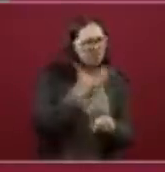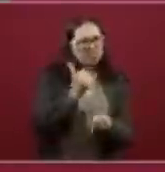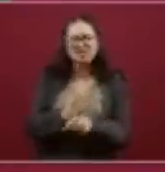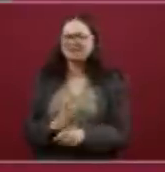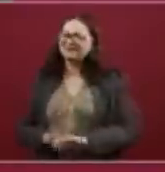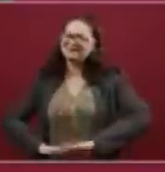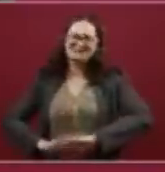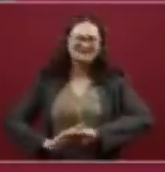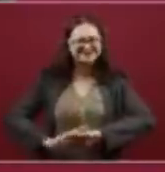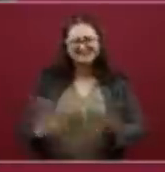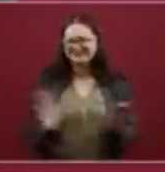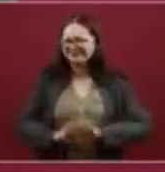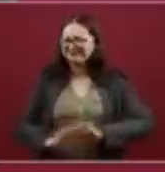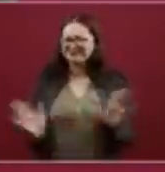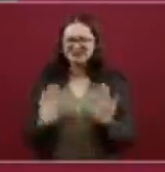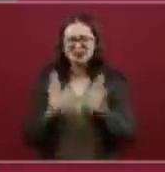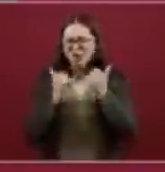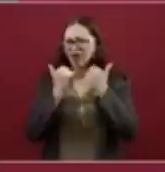porque